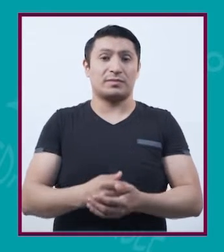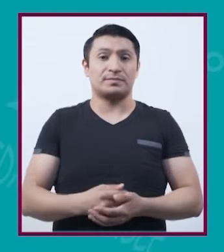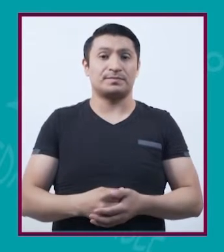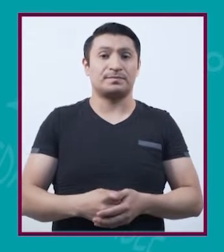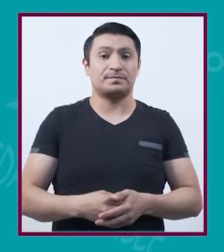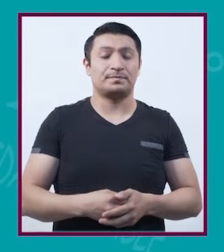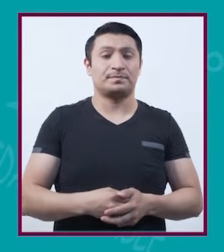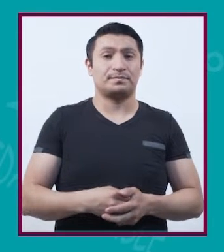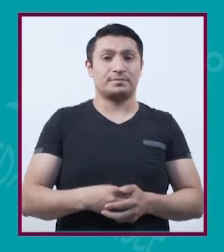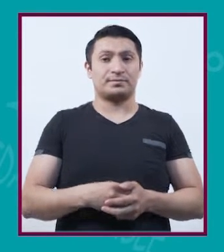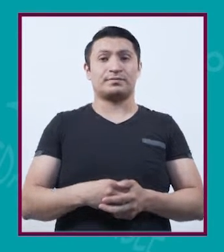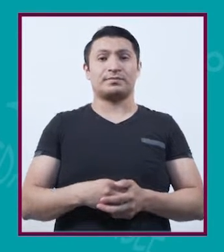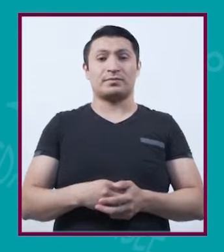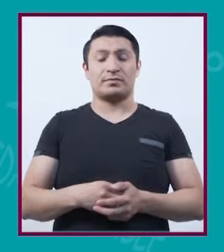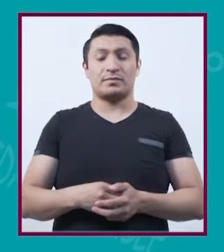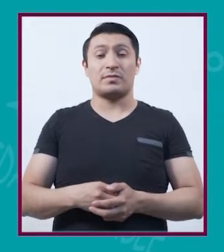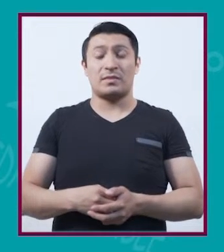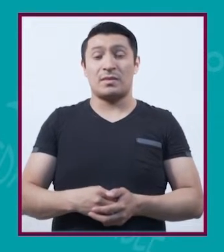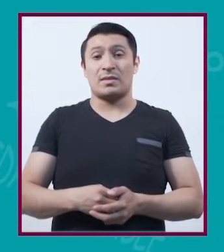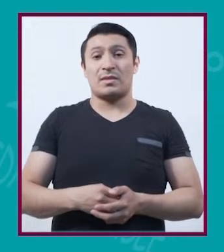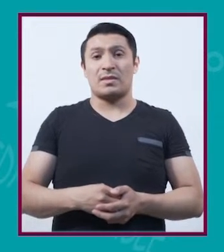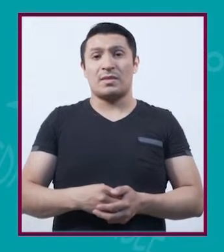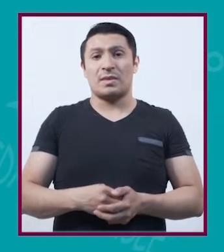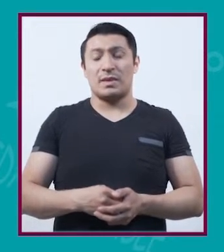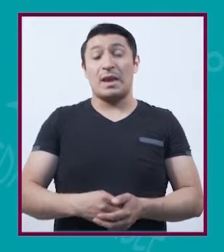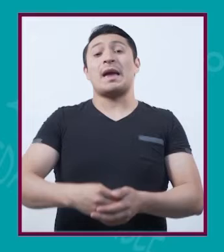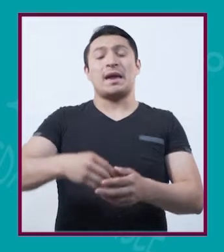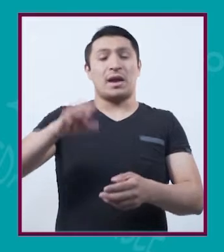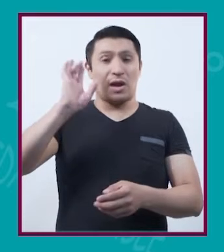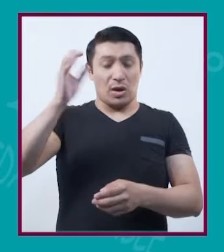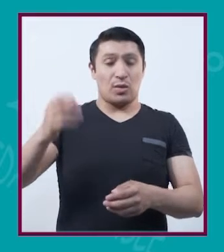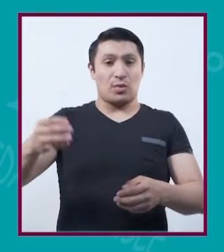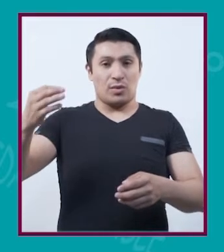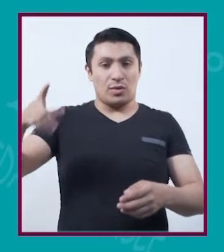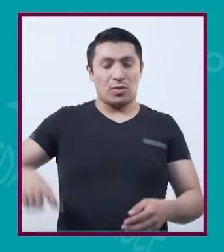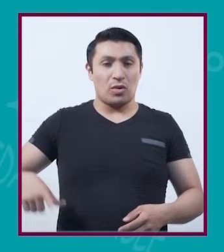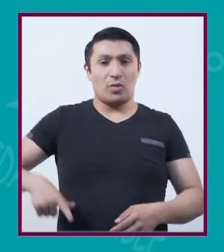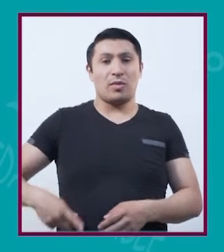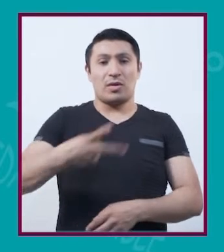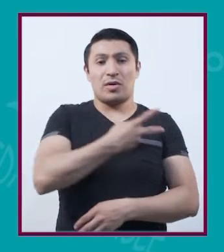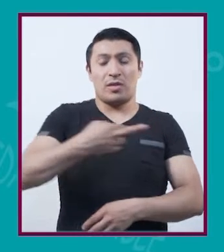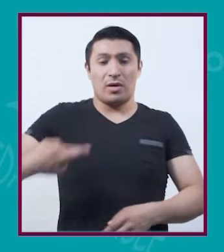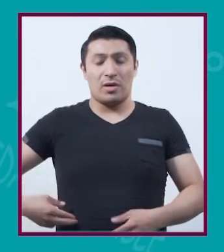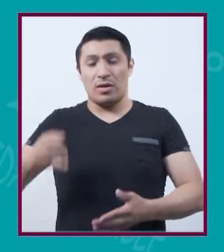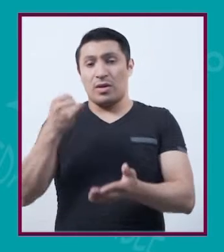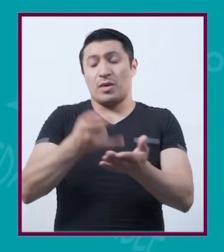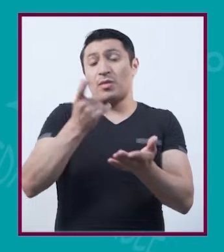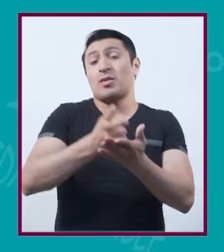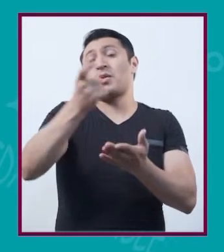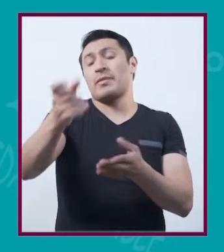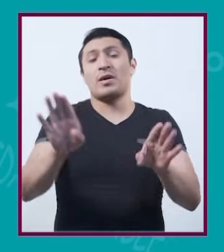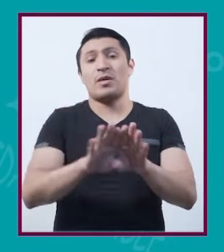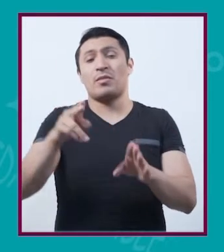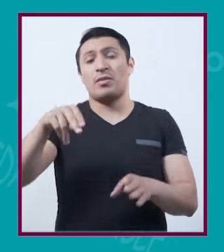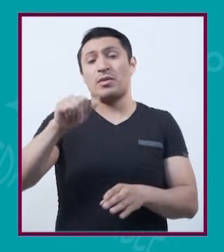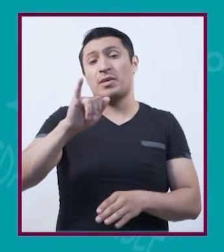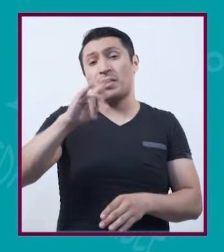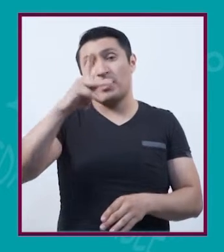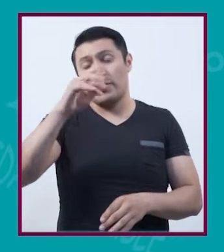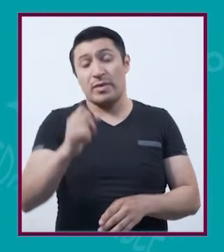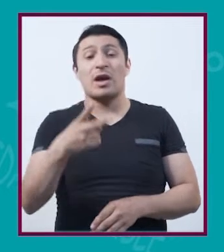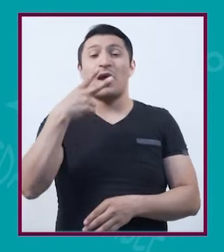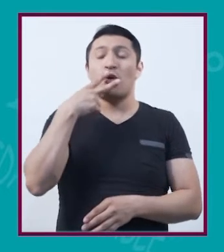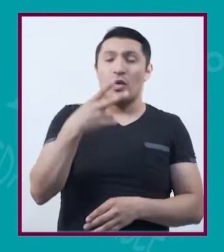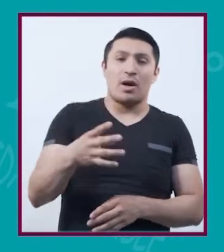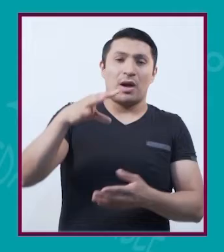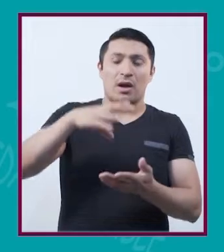rasgos, una continuación del sistema prehispánico, aunque mezclado con el español. Así pues, durante el virreinato se pagaban